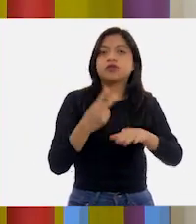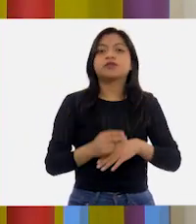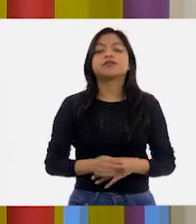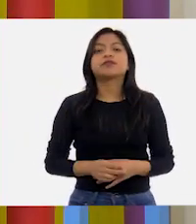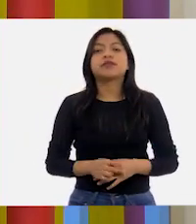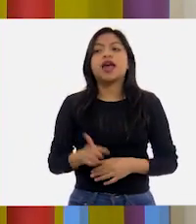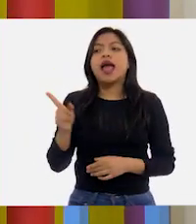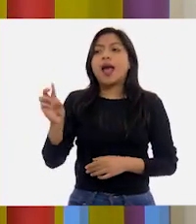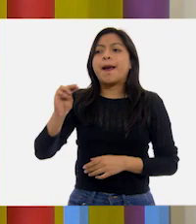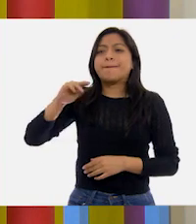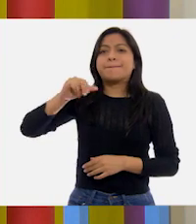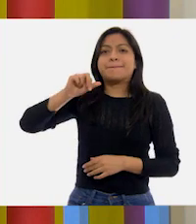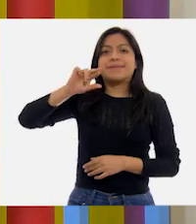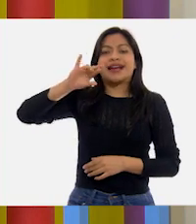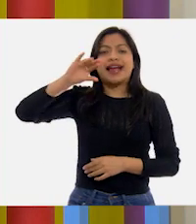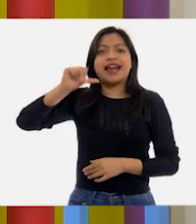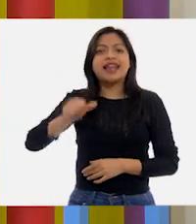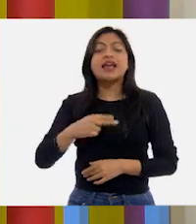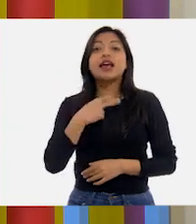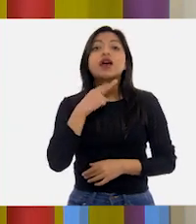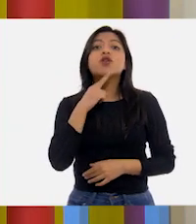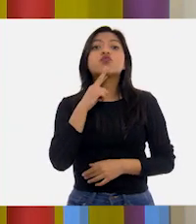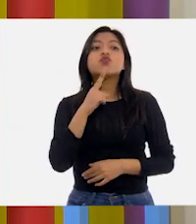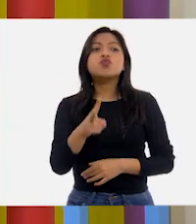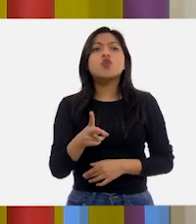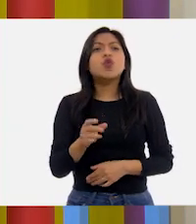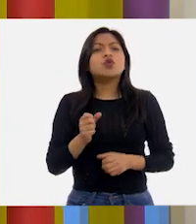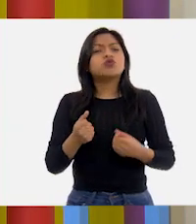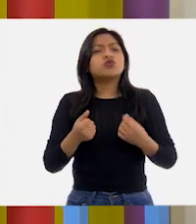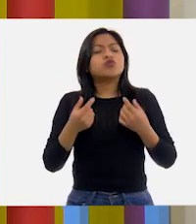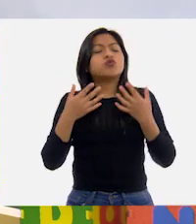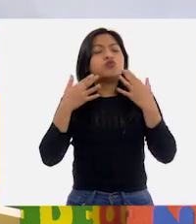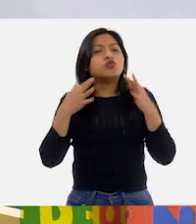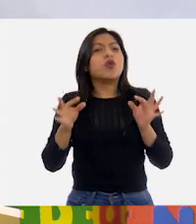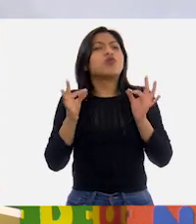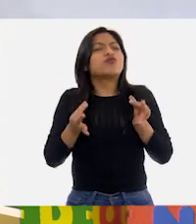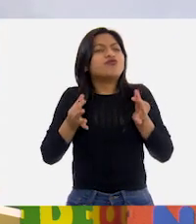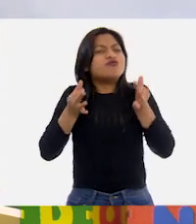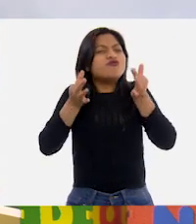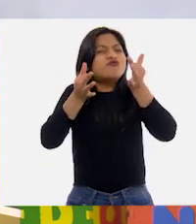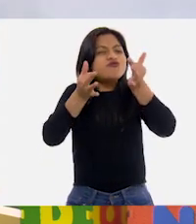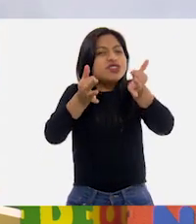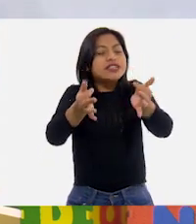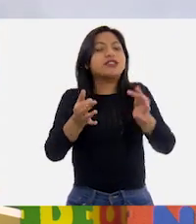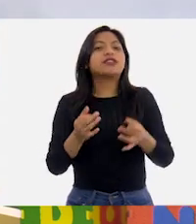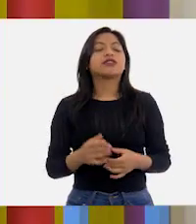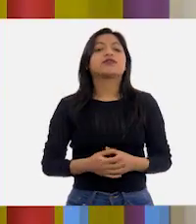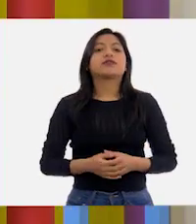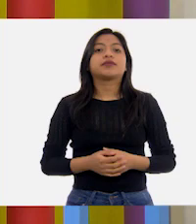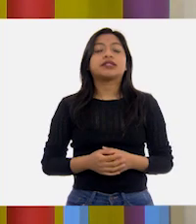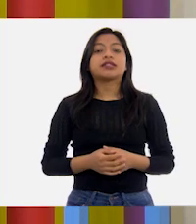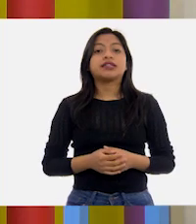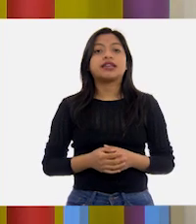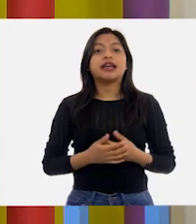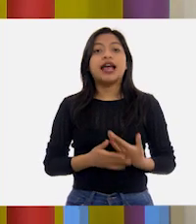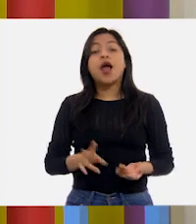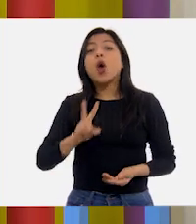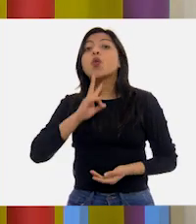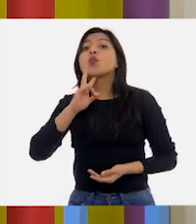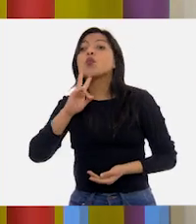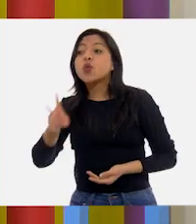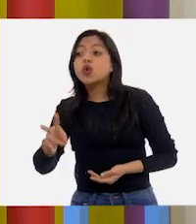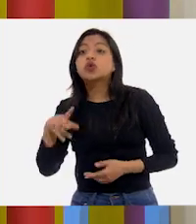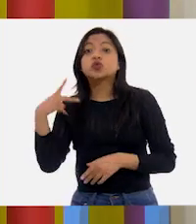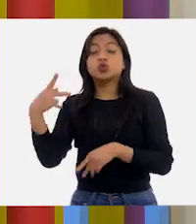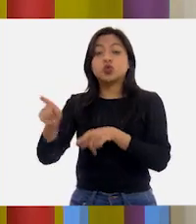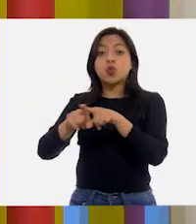es. La voz de María era una voz muy aguda. Muy bien, aguda es la palabra. Uh-huh. Y la voz de su hermano